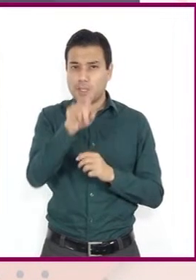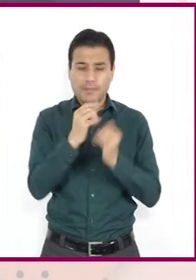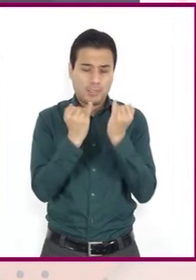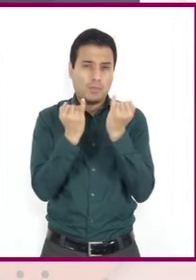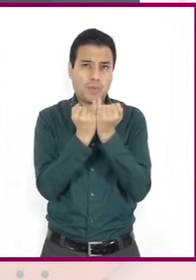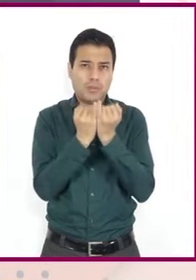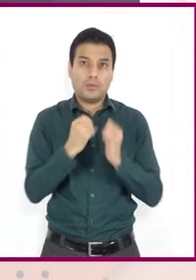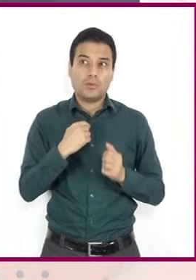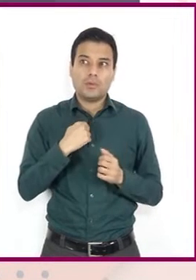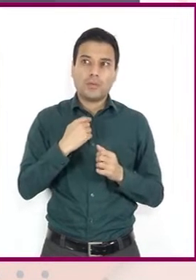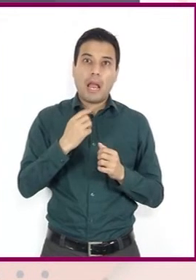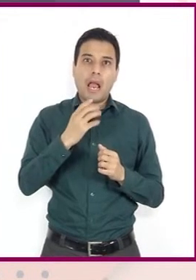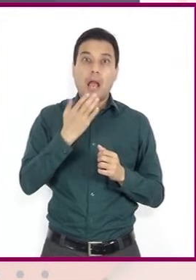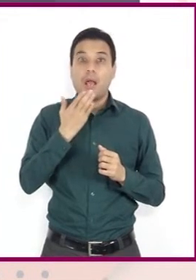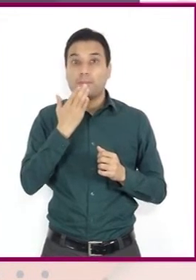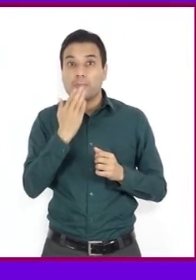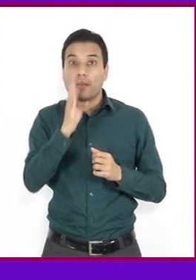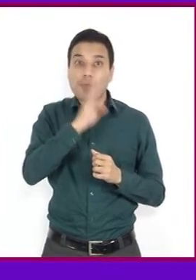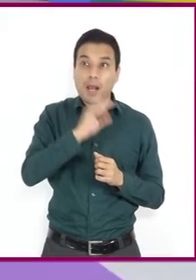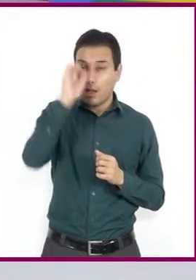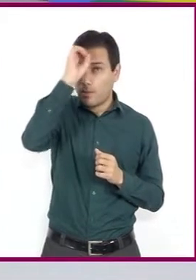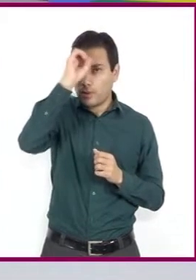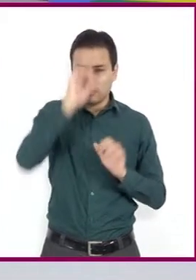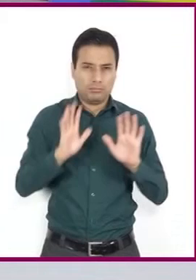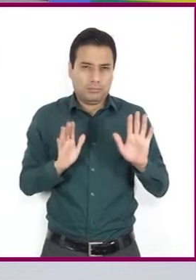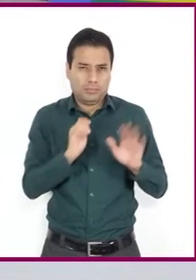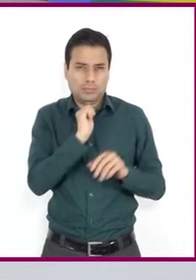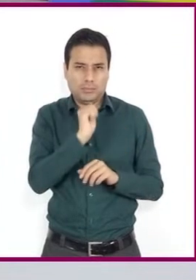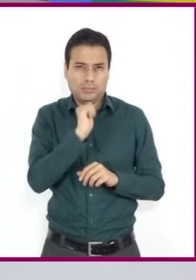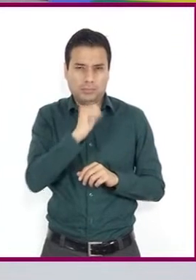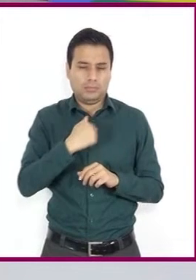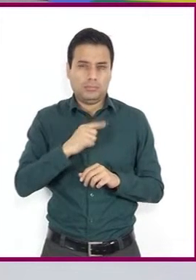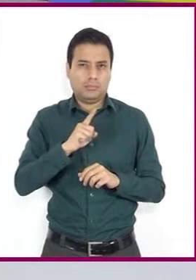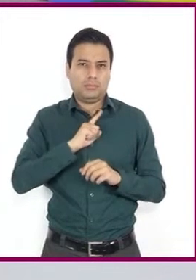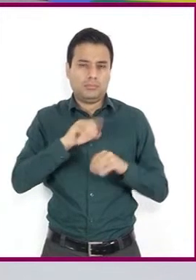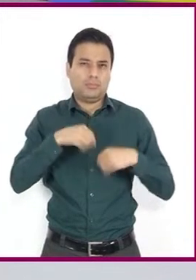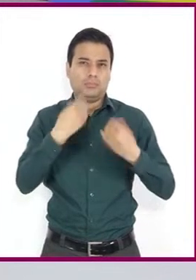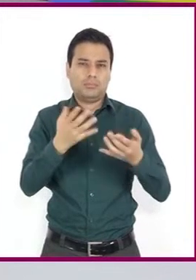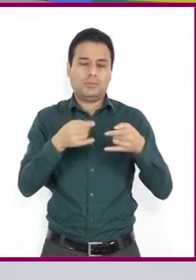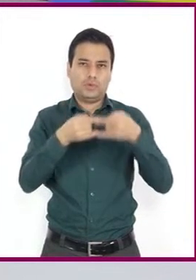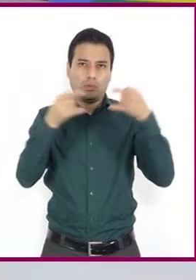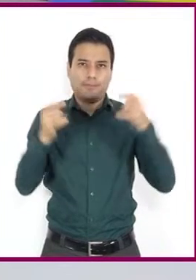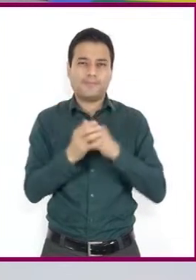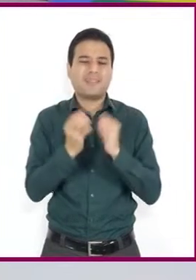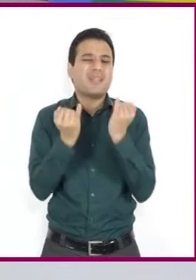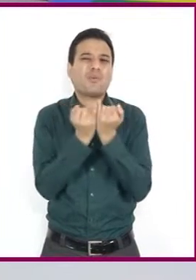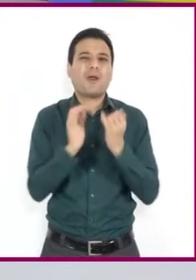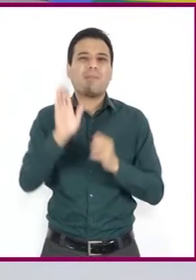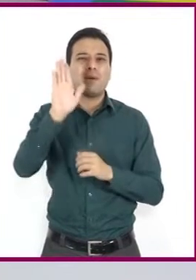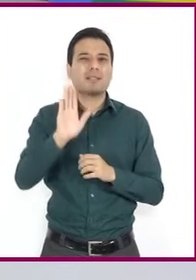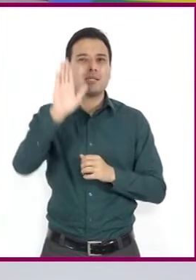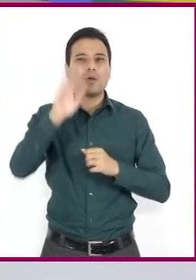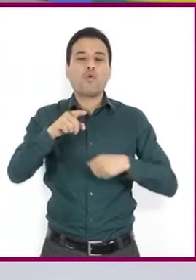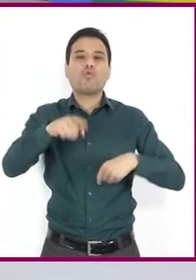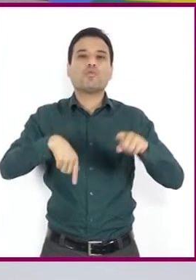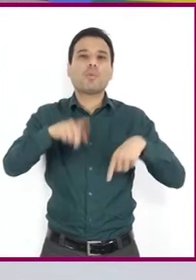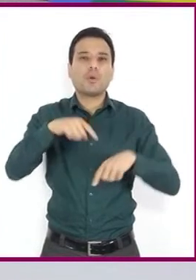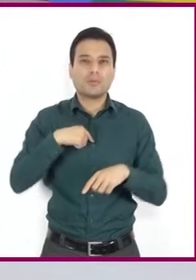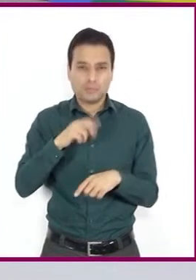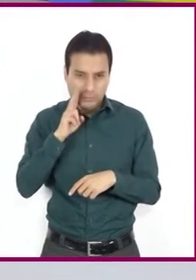dar juicio o intervenir en la narración. Es como cuando narran un partido de fútbol. Conocen solo lo que están